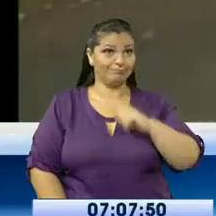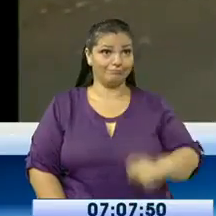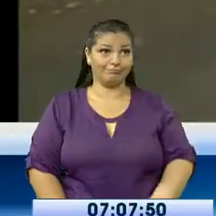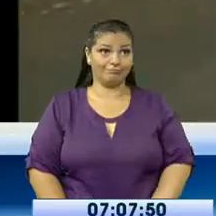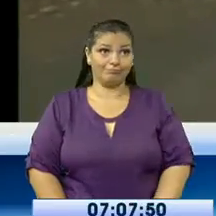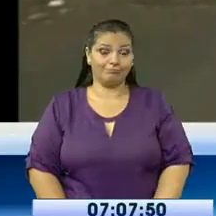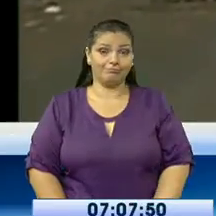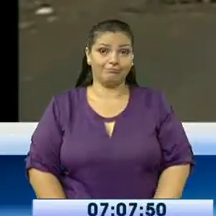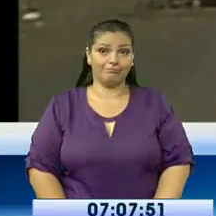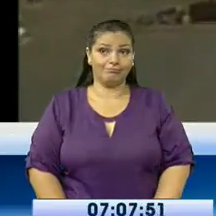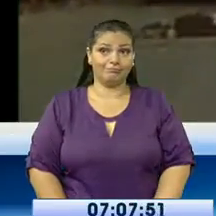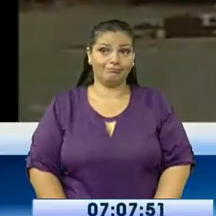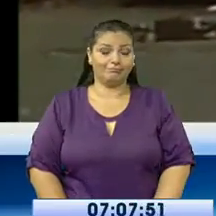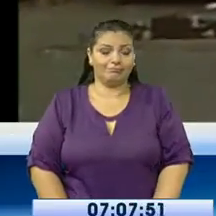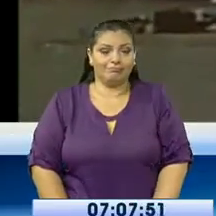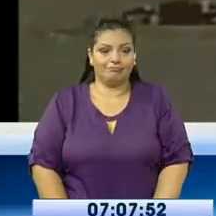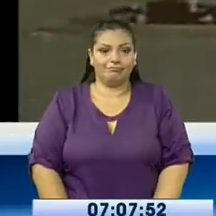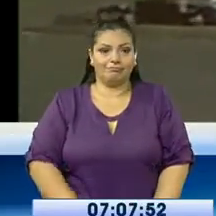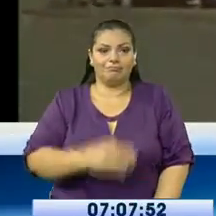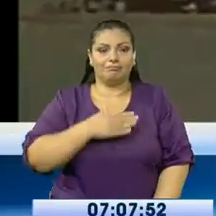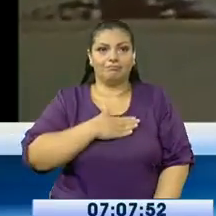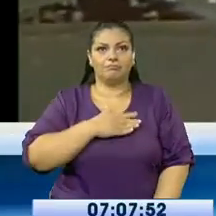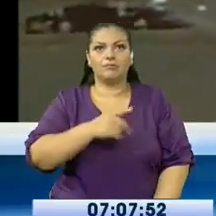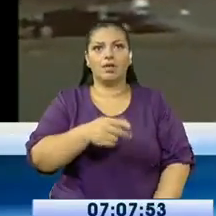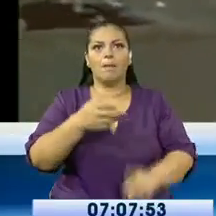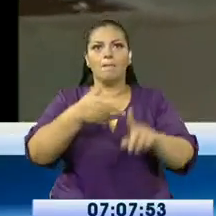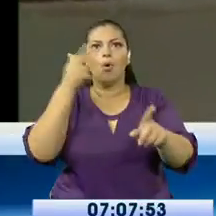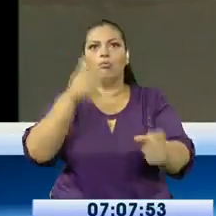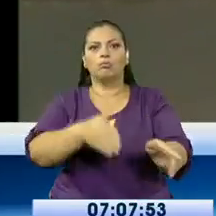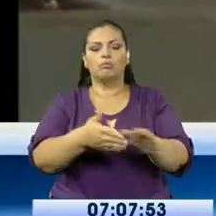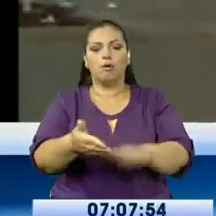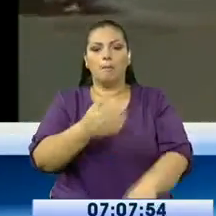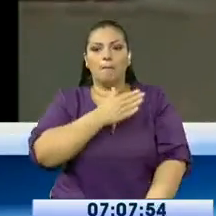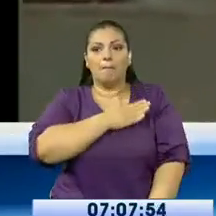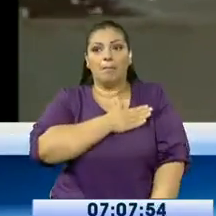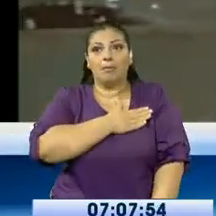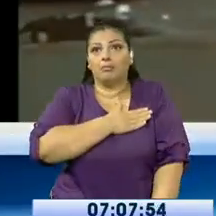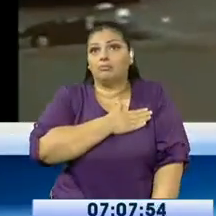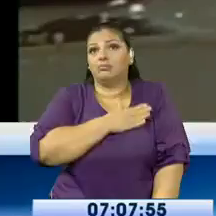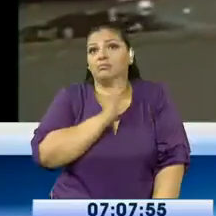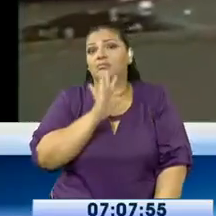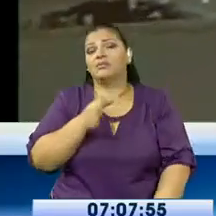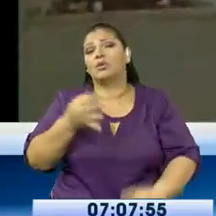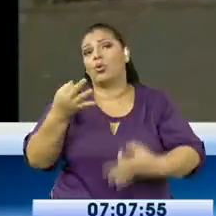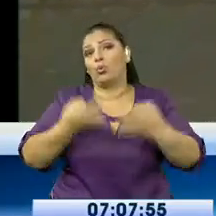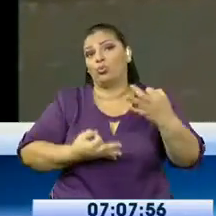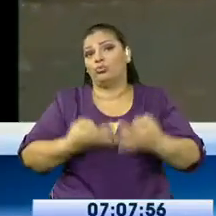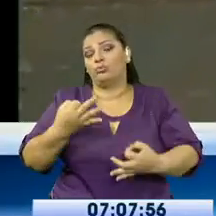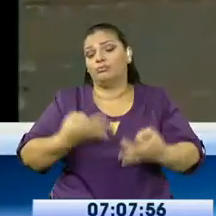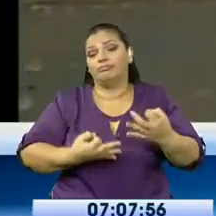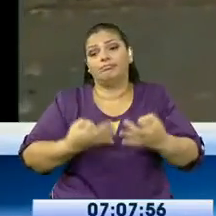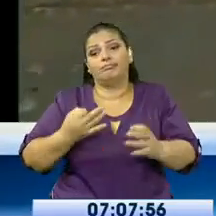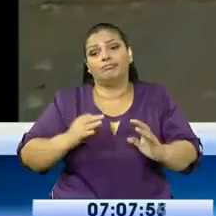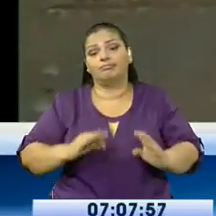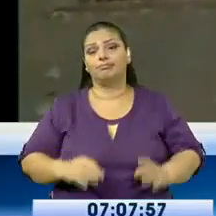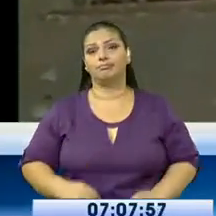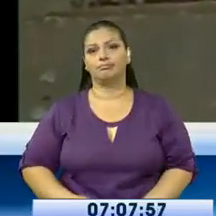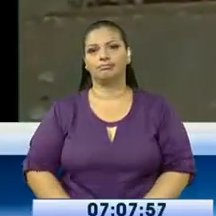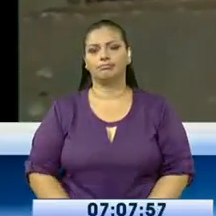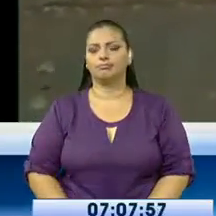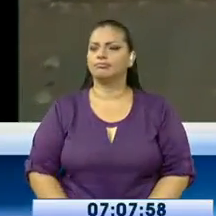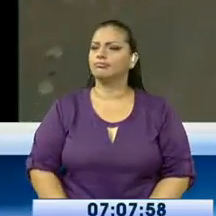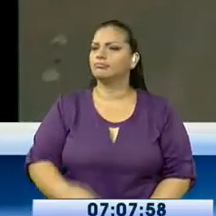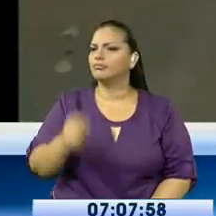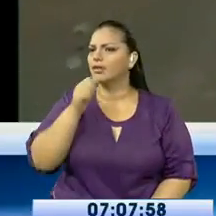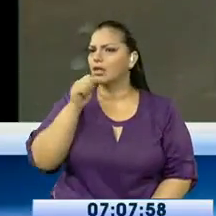son situaciones que uno no espera. Y bueno, que se haga justicia respecto a la muerte de la joven. Claro, ¿ella deja hijos